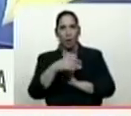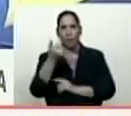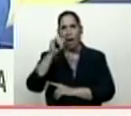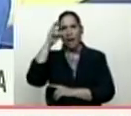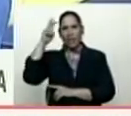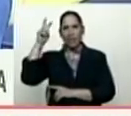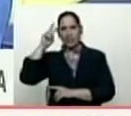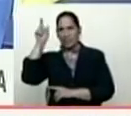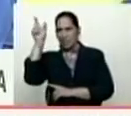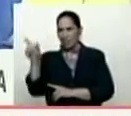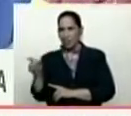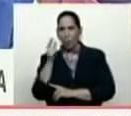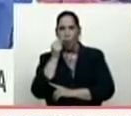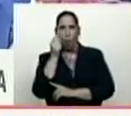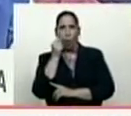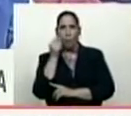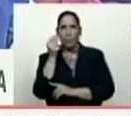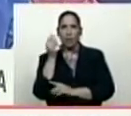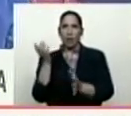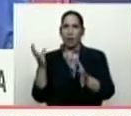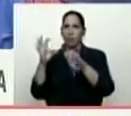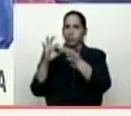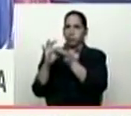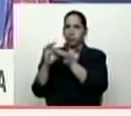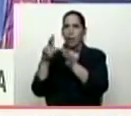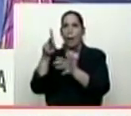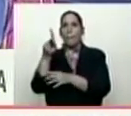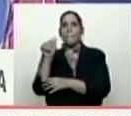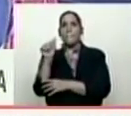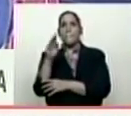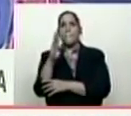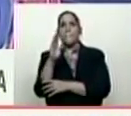a un personaje aliado de Pablo Escobar Gaviria.